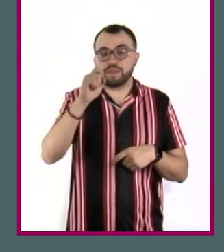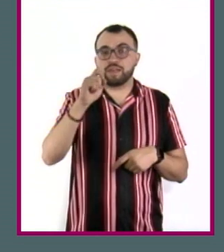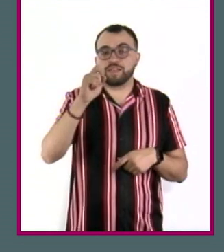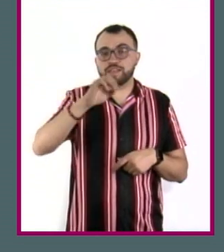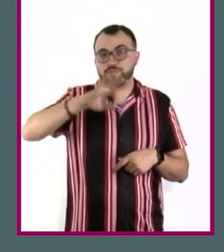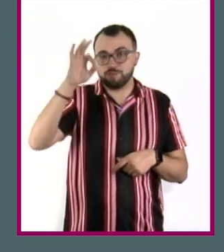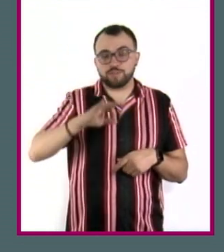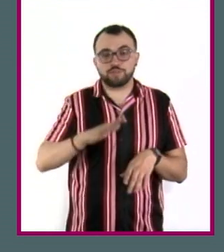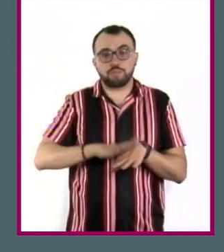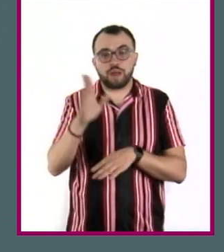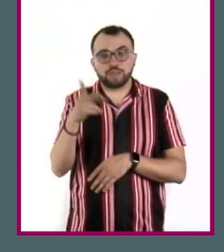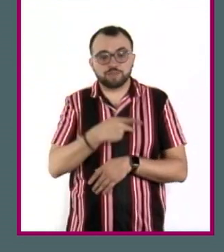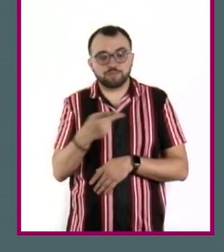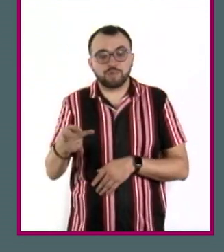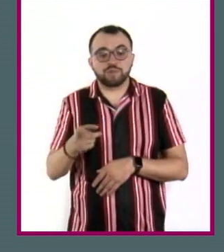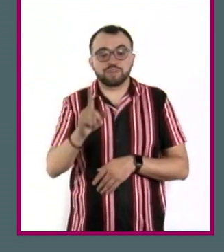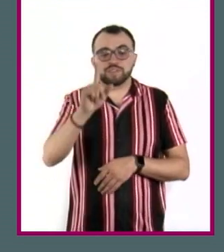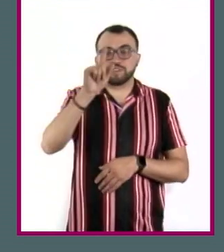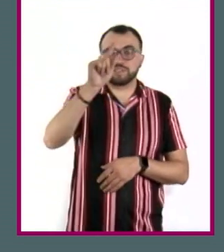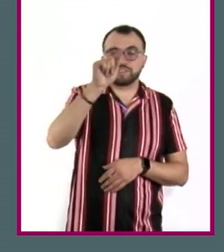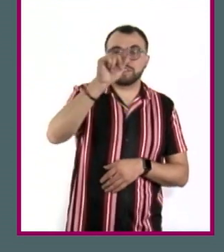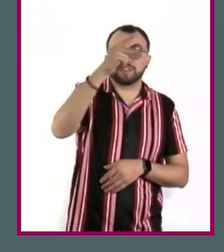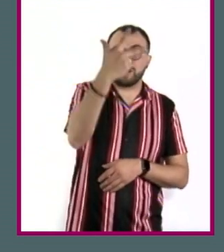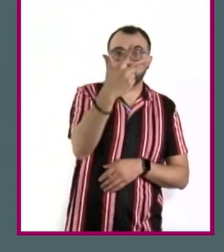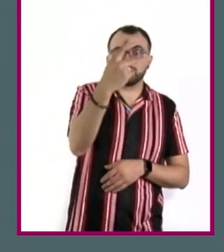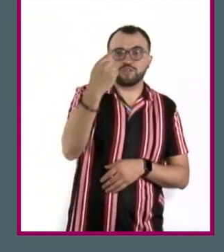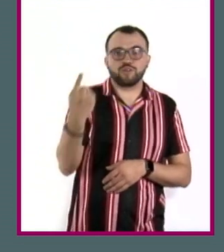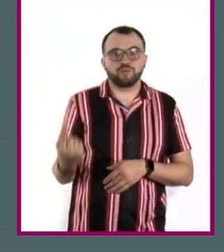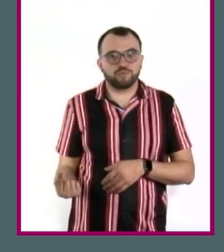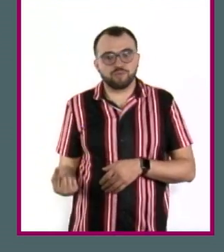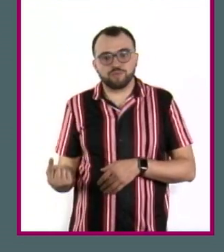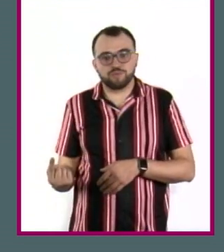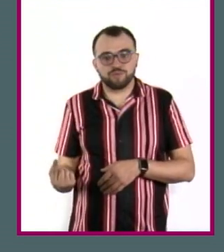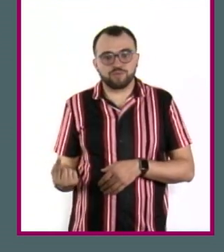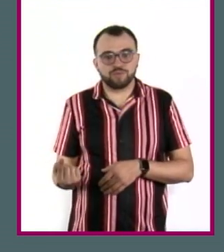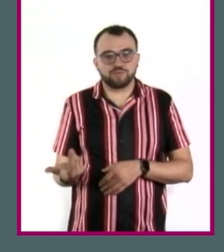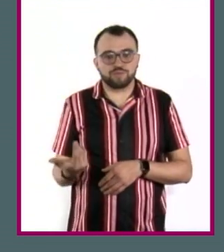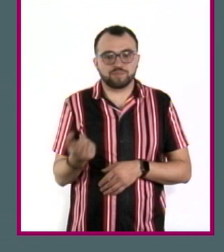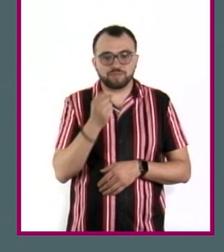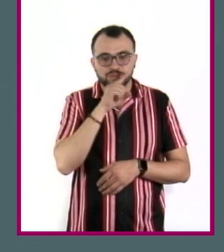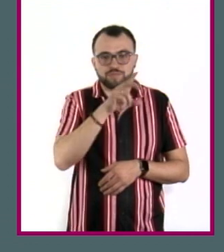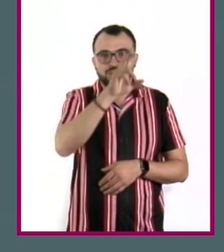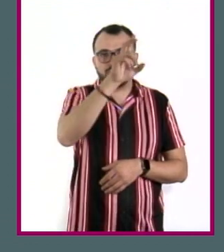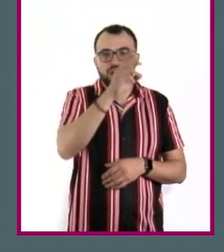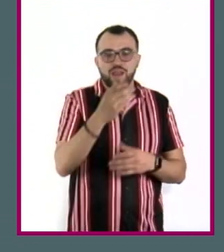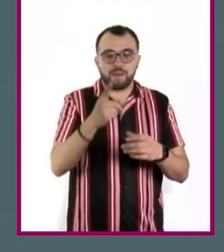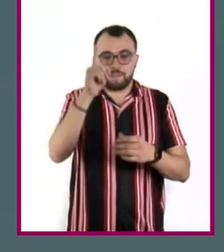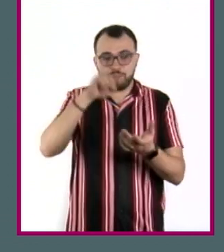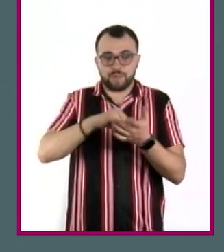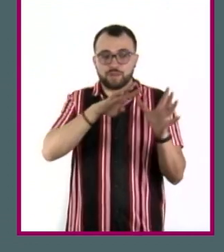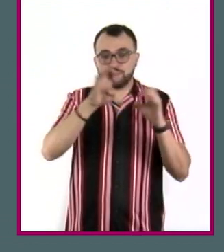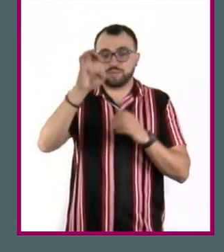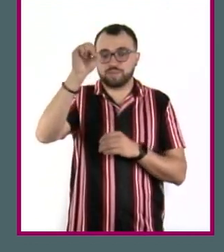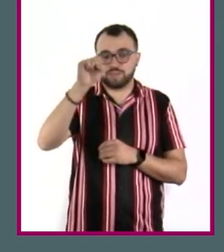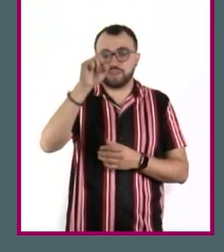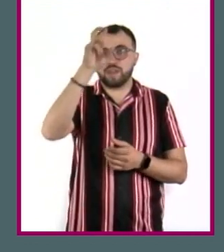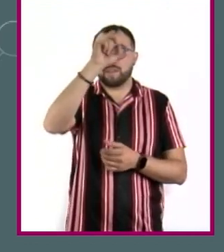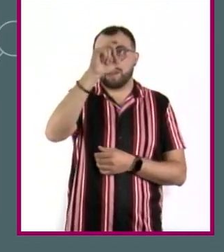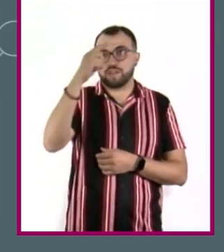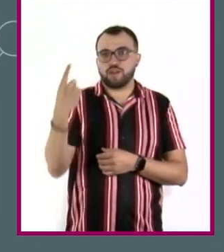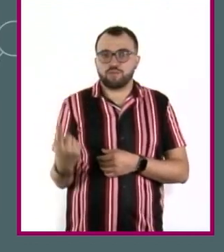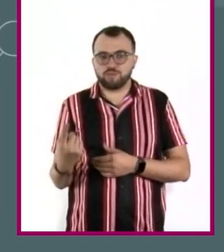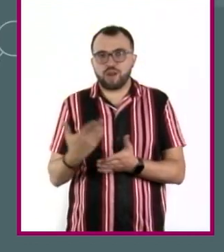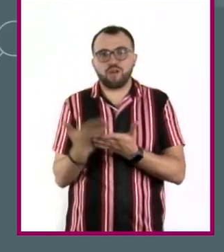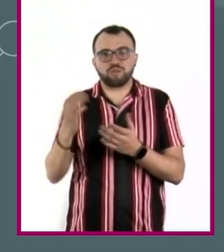más pobre era de 78-1, en comparación con 30-1 en 1960.